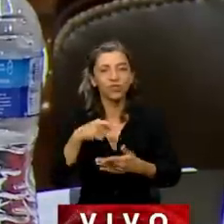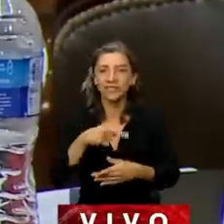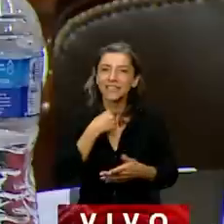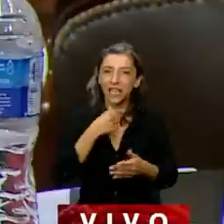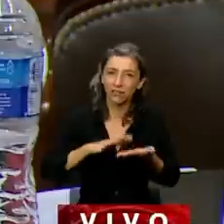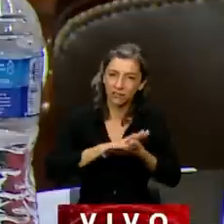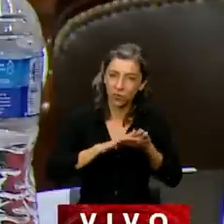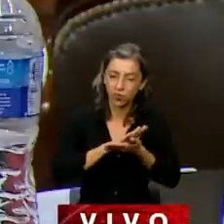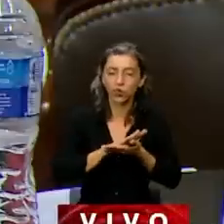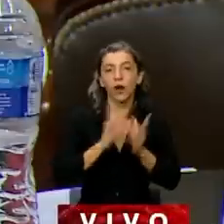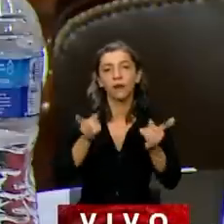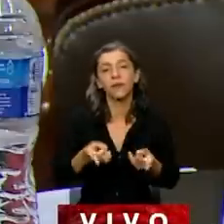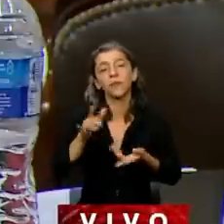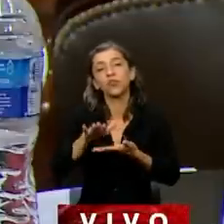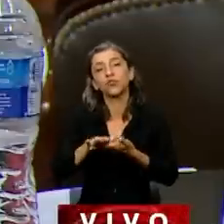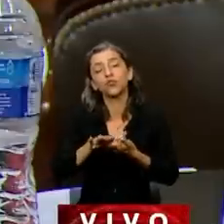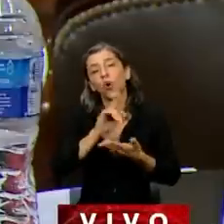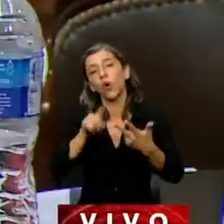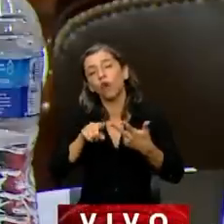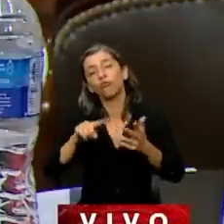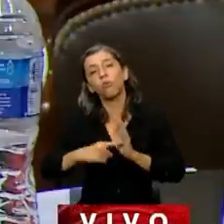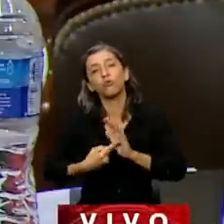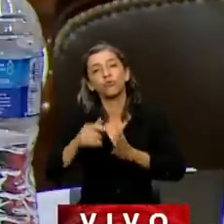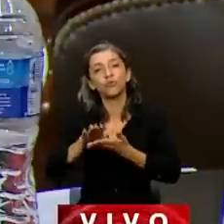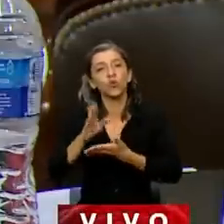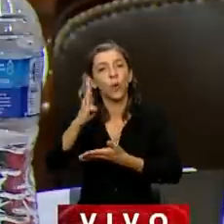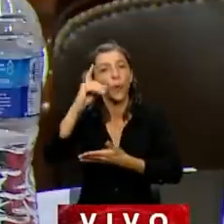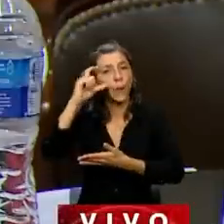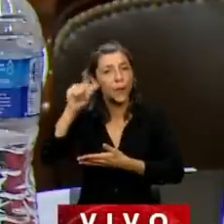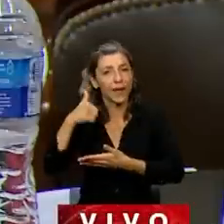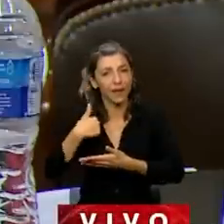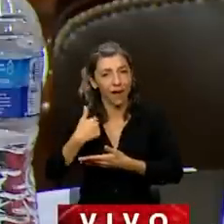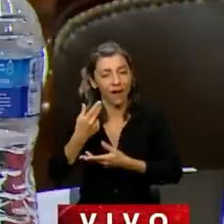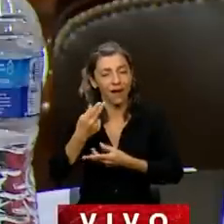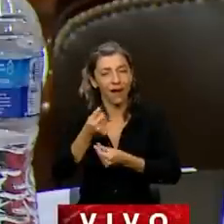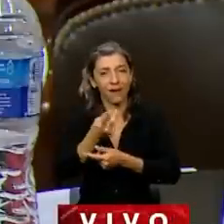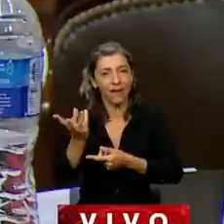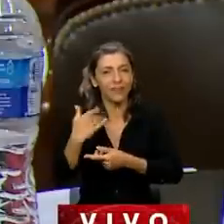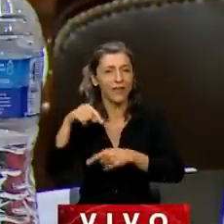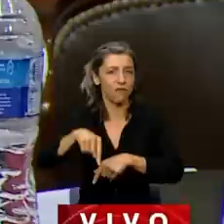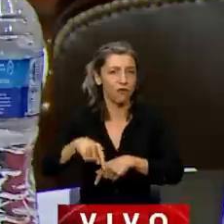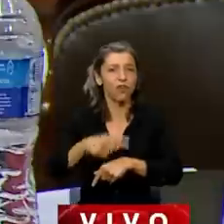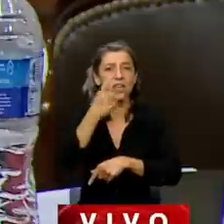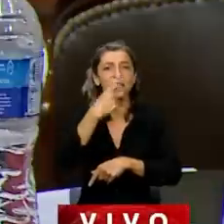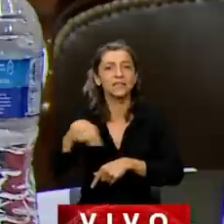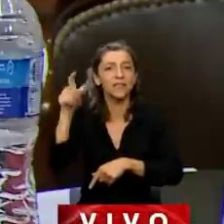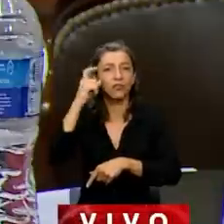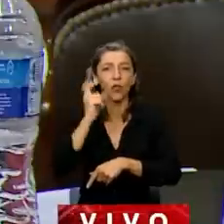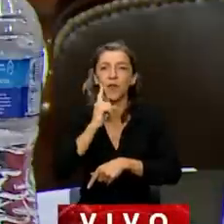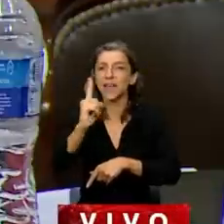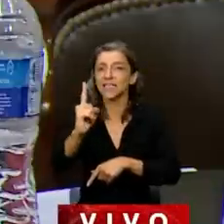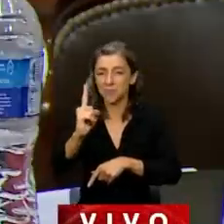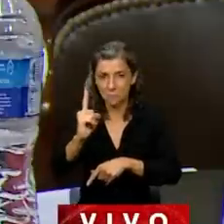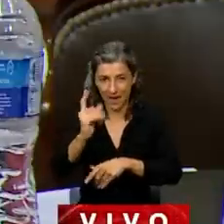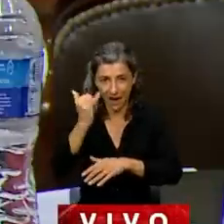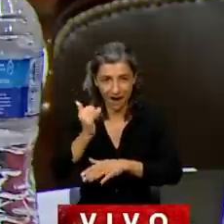que ver con el monto de la beca. Actualmente hay 110.000 becas dentro del marco de las becas